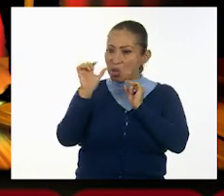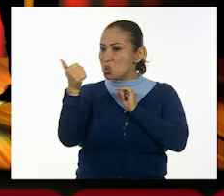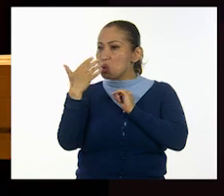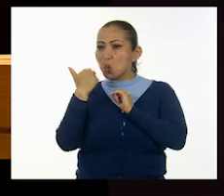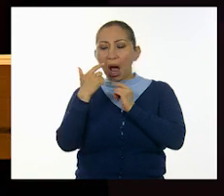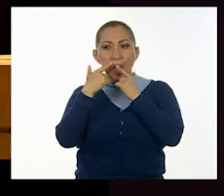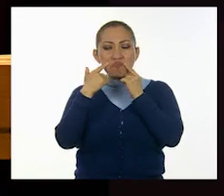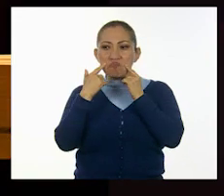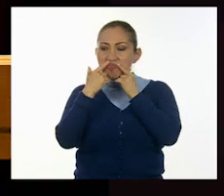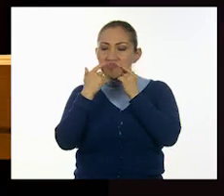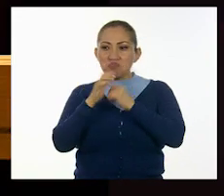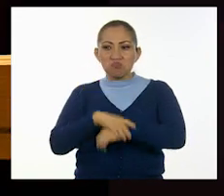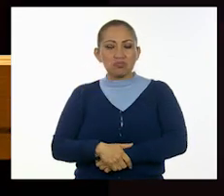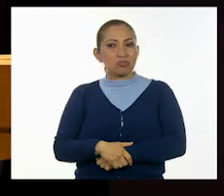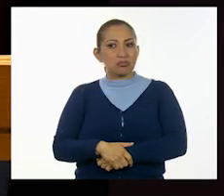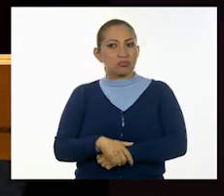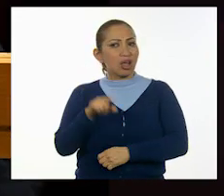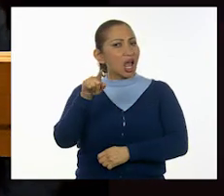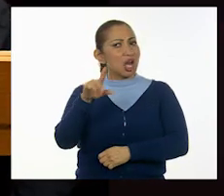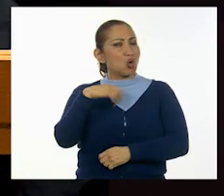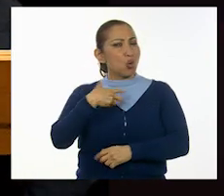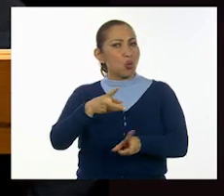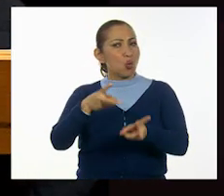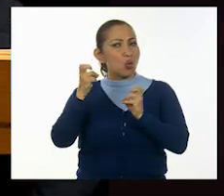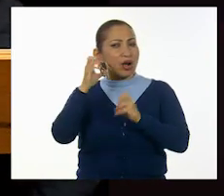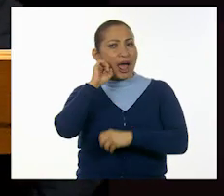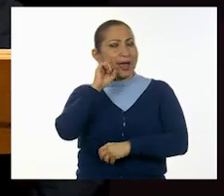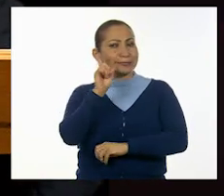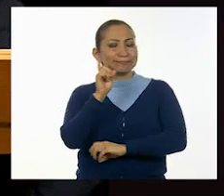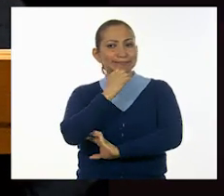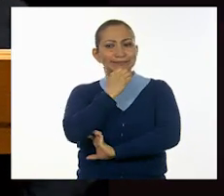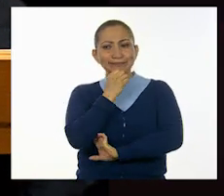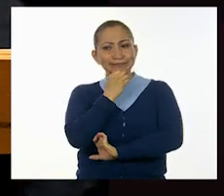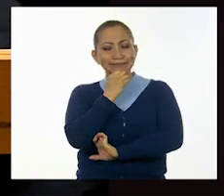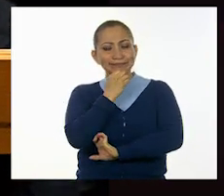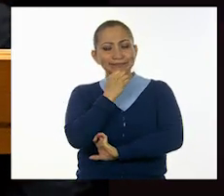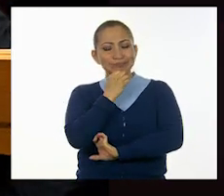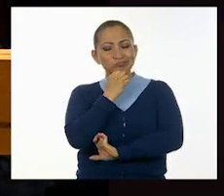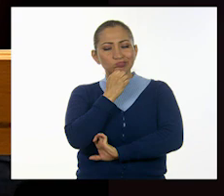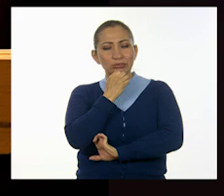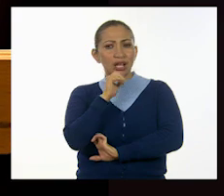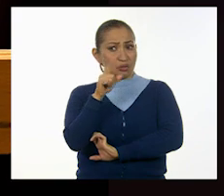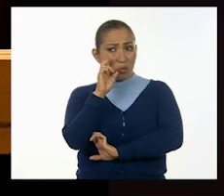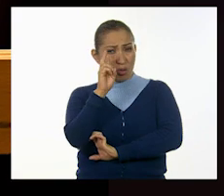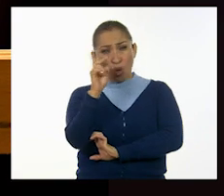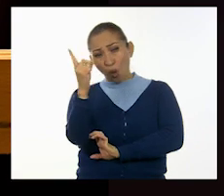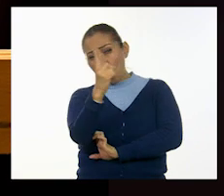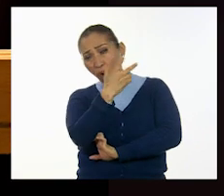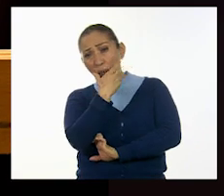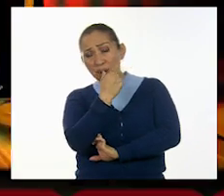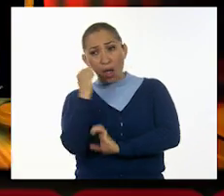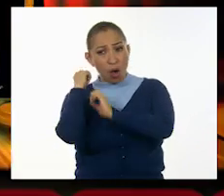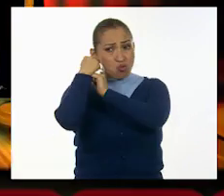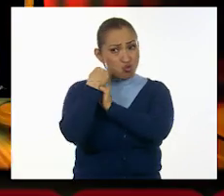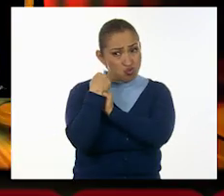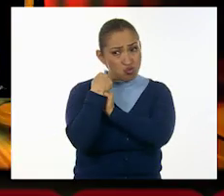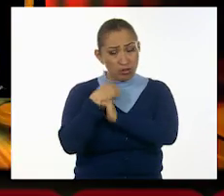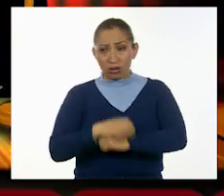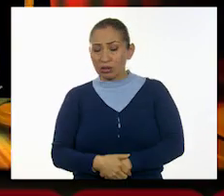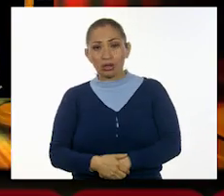Aquel no tenía bigotes. Él no fue quien robó las naranjas. ¿No vio pasar a un hombre con una bolsa al